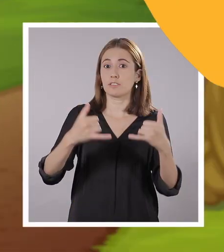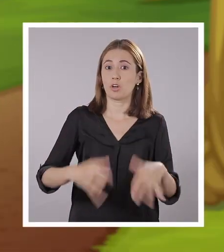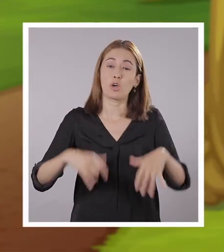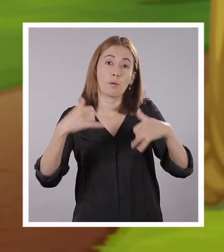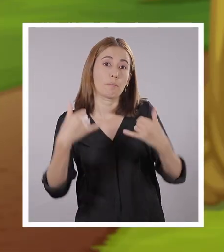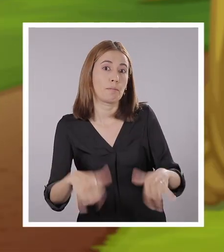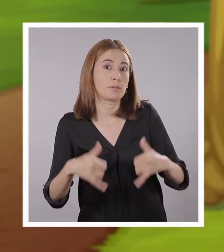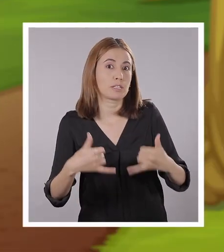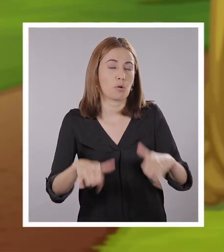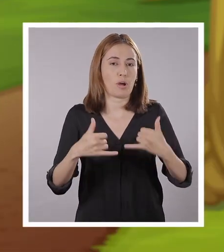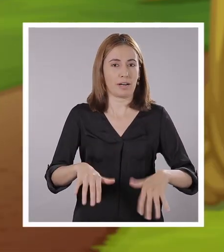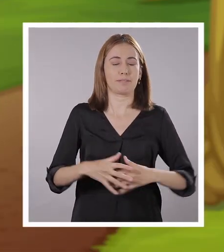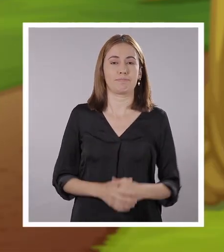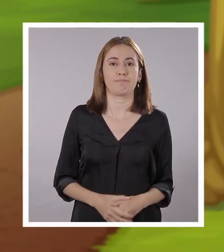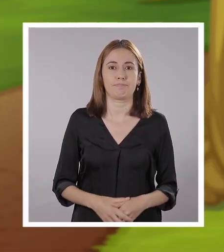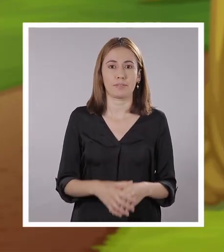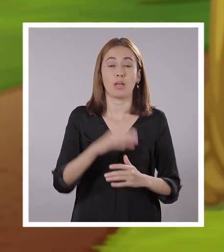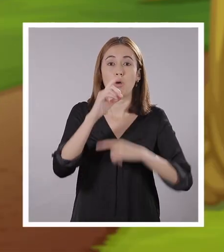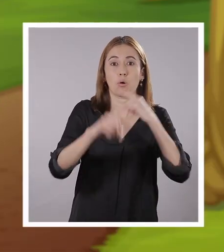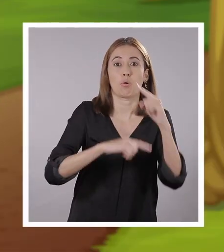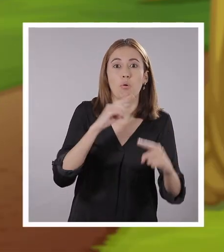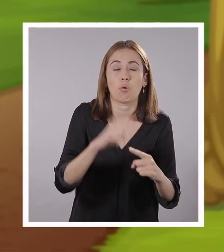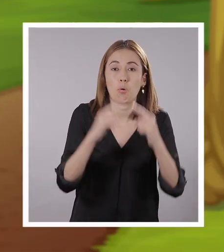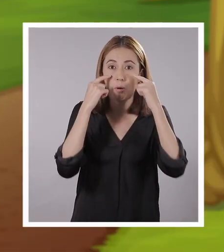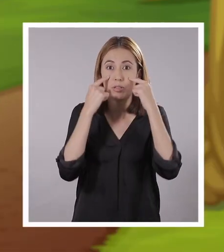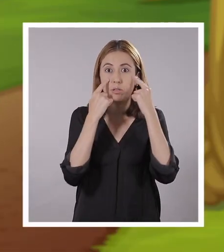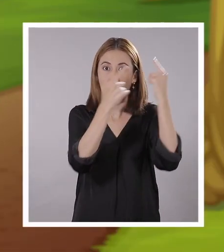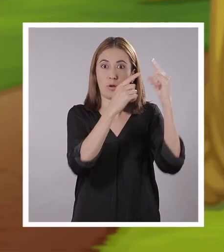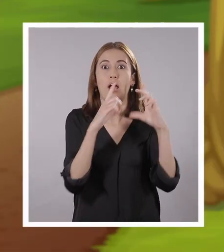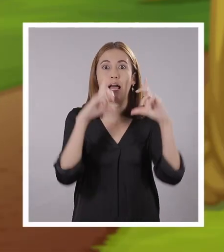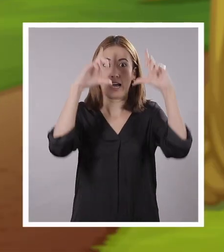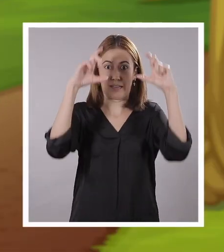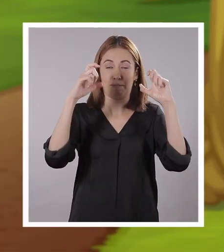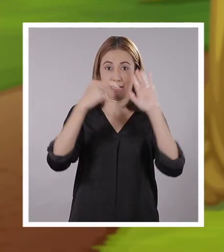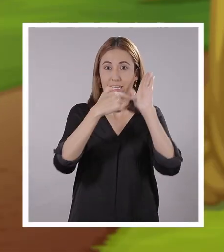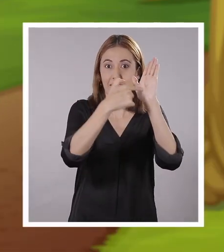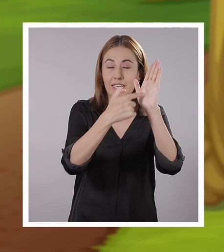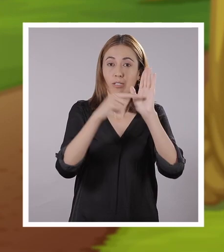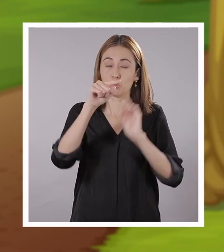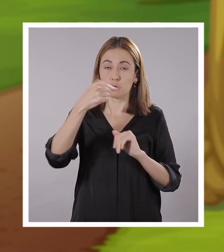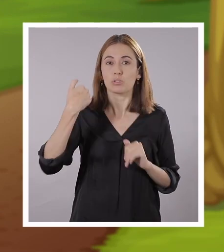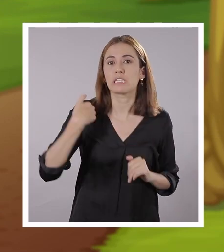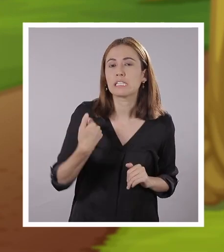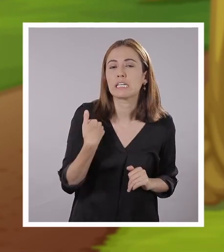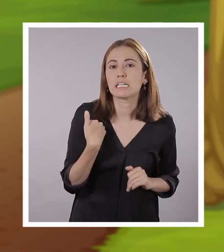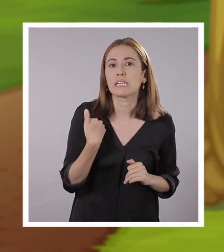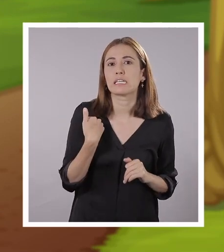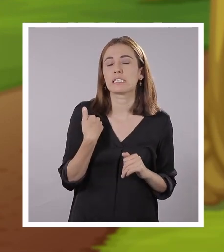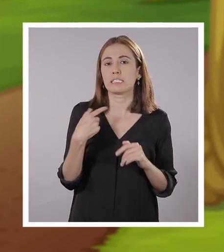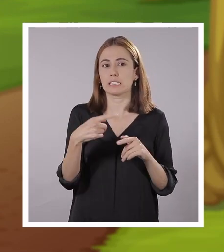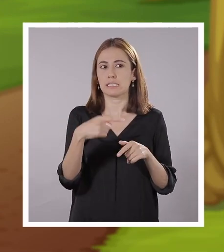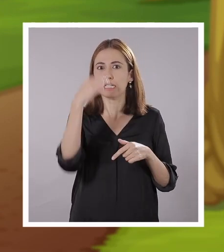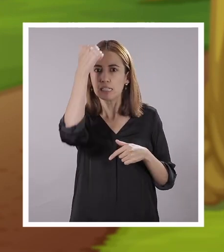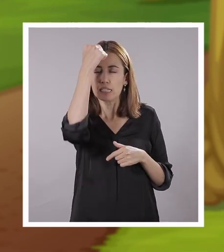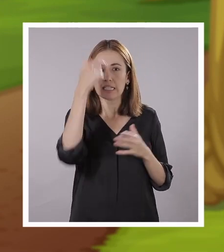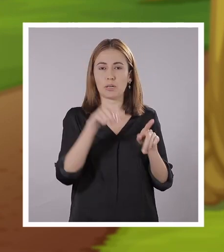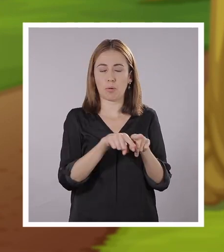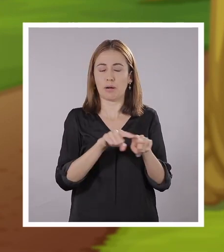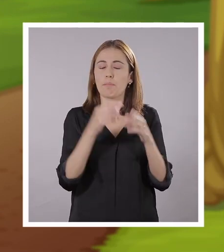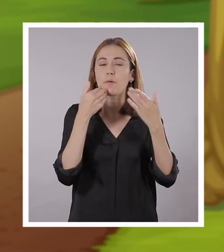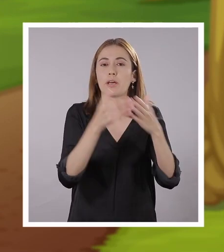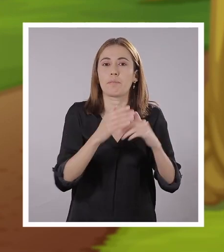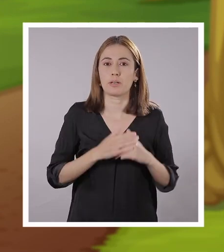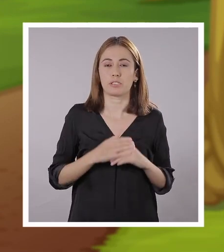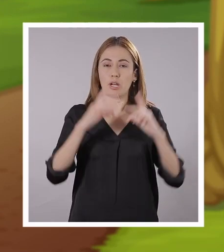Hoy vamos a jugar. Fíjate bien, cada vez que aparezca una imagen en la pantalla, tú tienes que hacer lo que esta nos